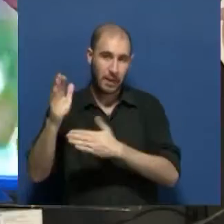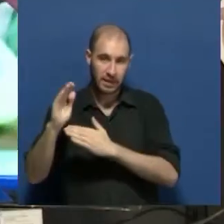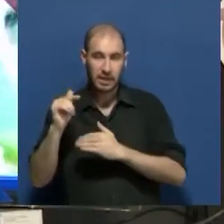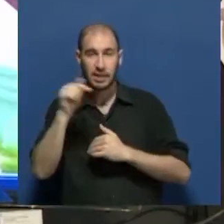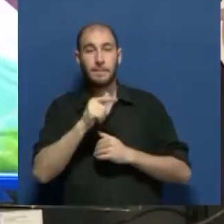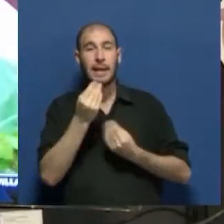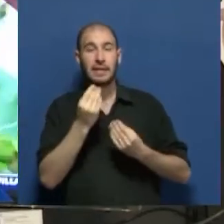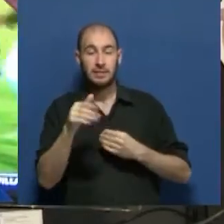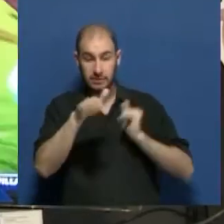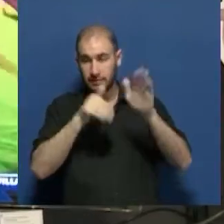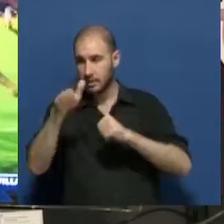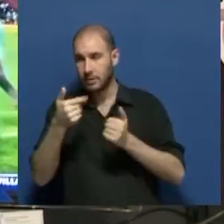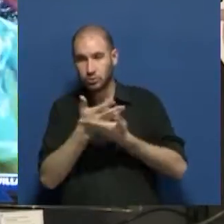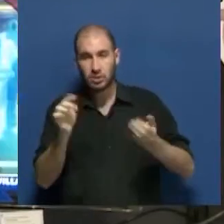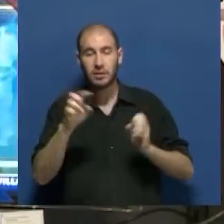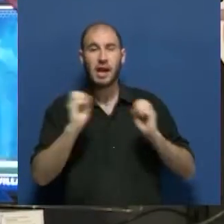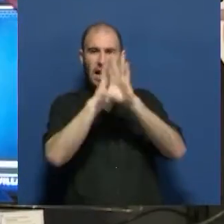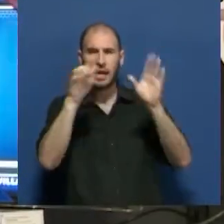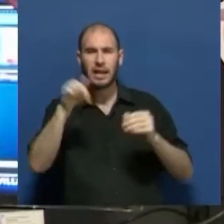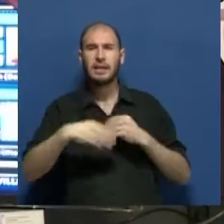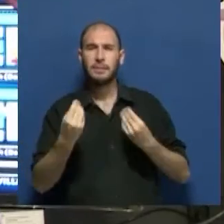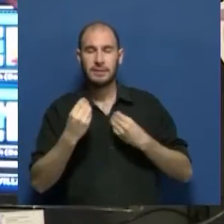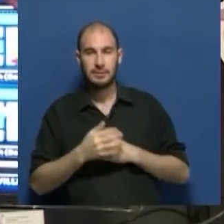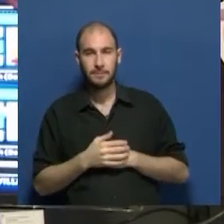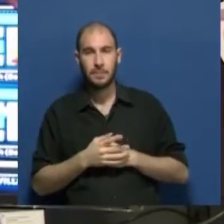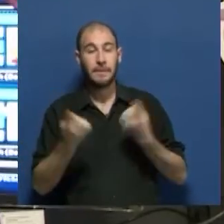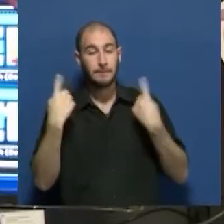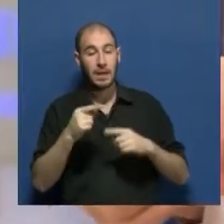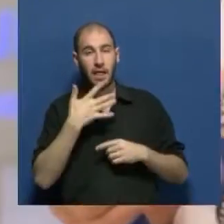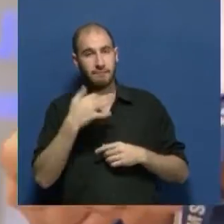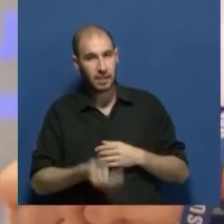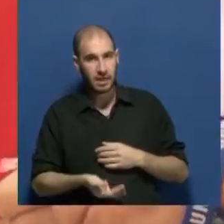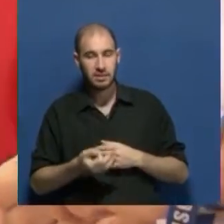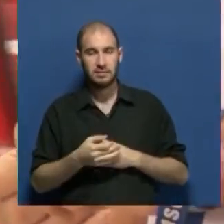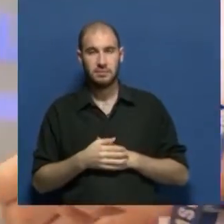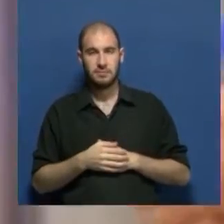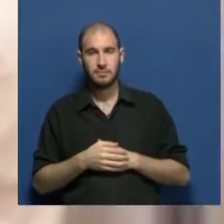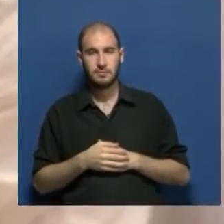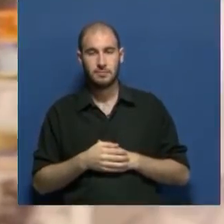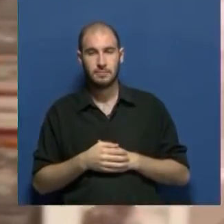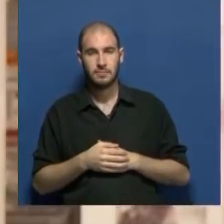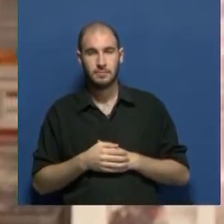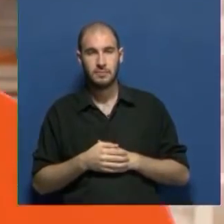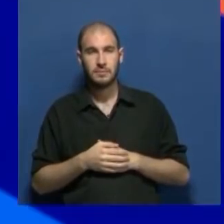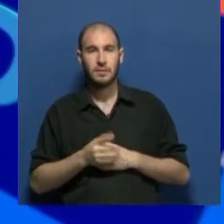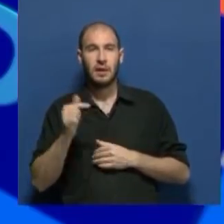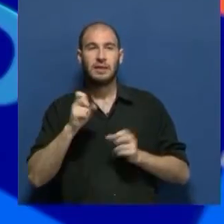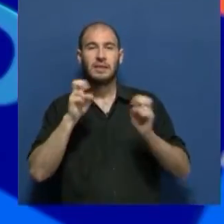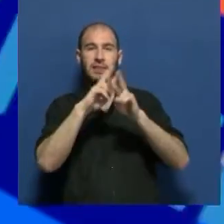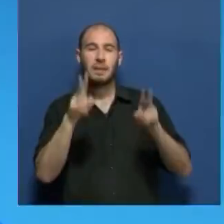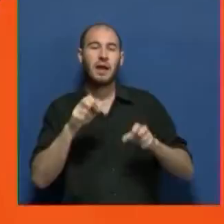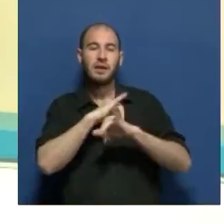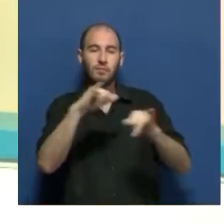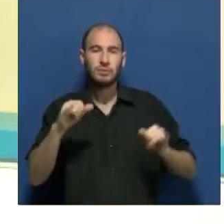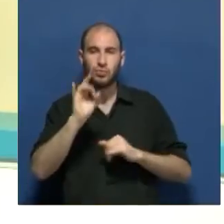a fin de, bueno, aclarar cuál es la situación. Ahora, lo cierto es que no es solo un tema de